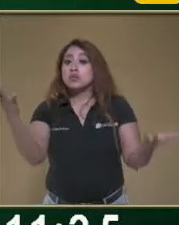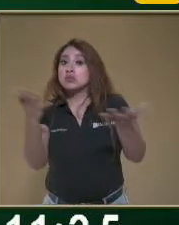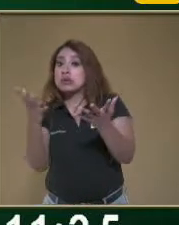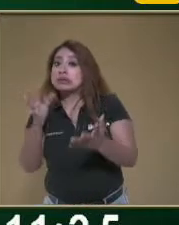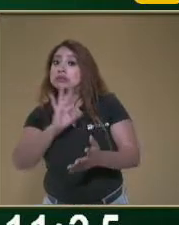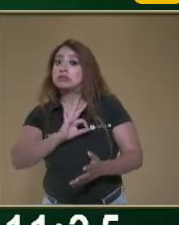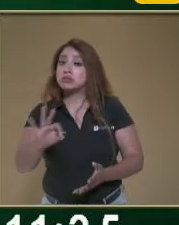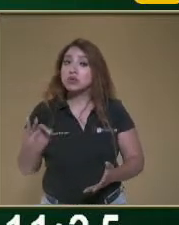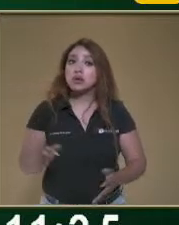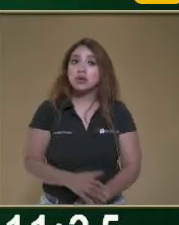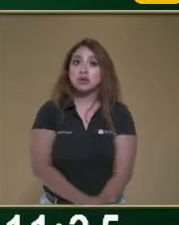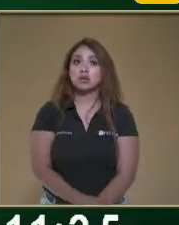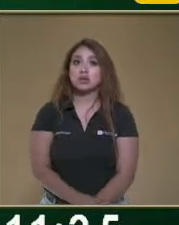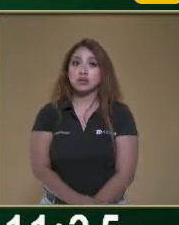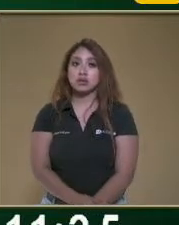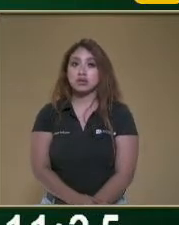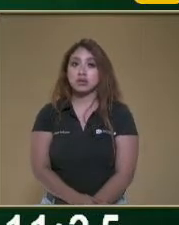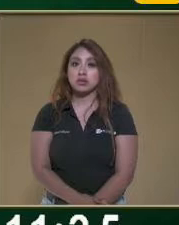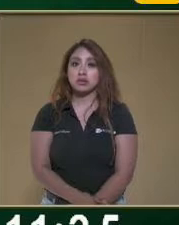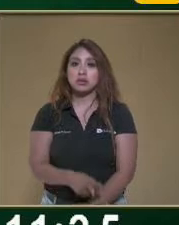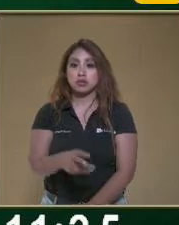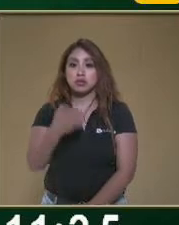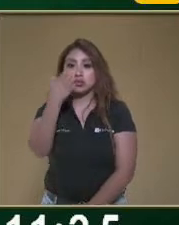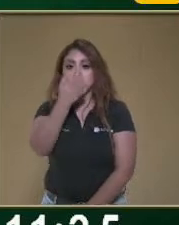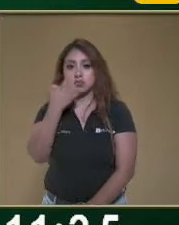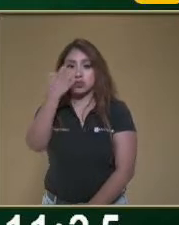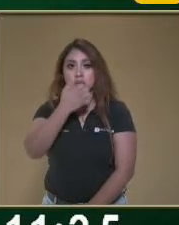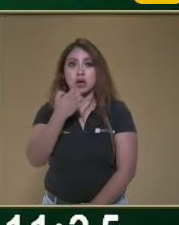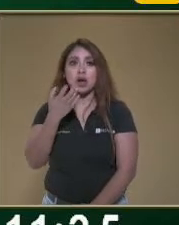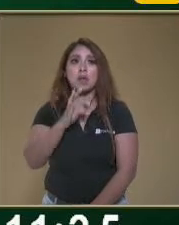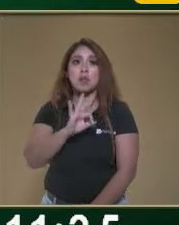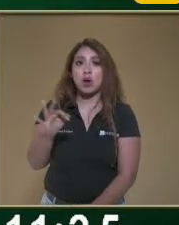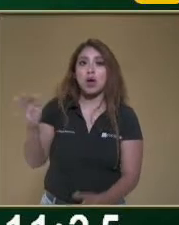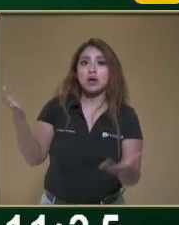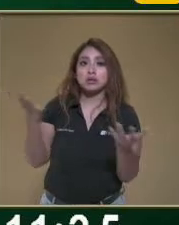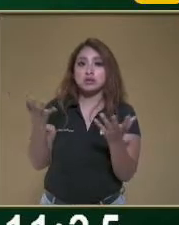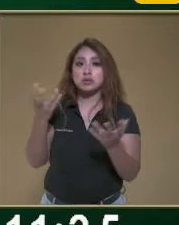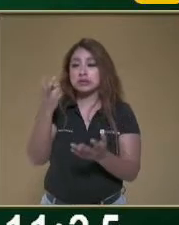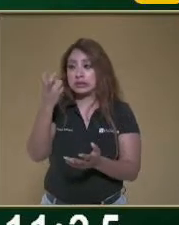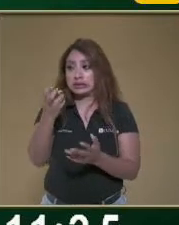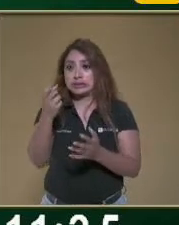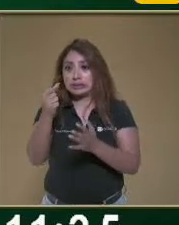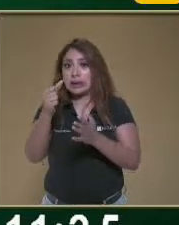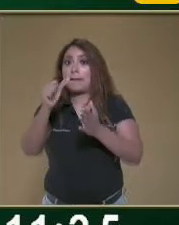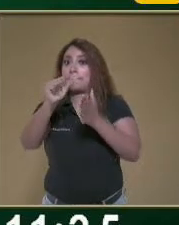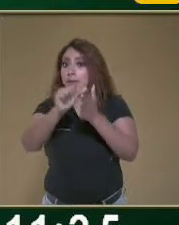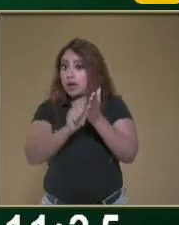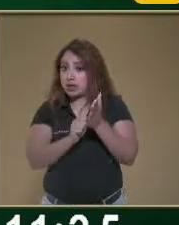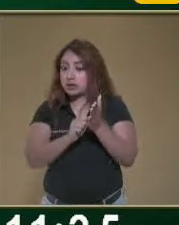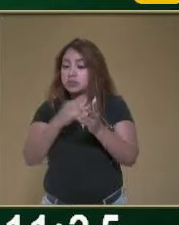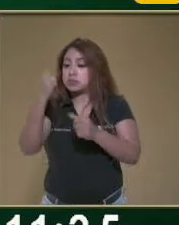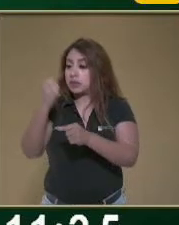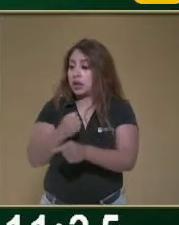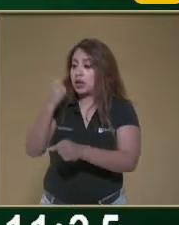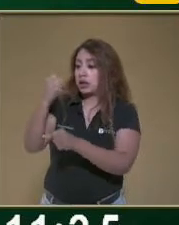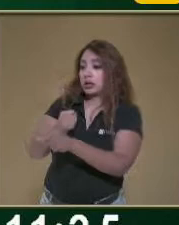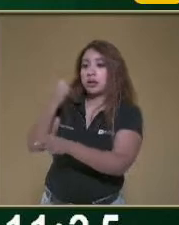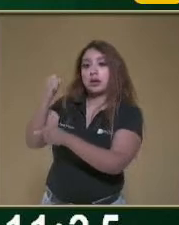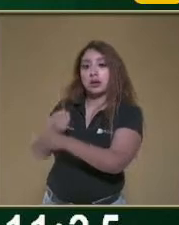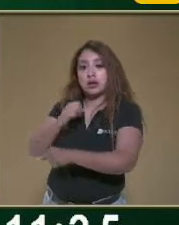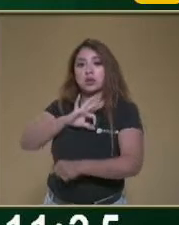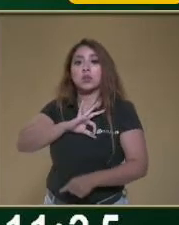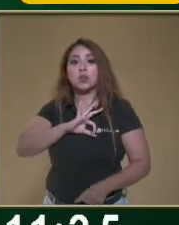realizaste en tu escuelita, pero puedes hacer de este mes para ir practicando lo que puedas